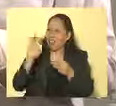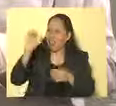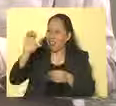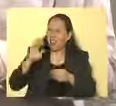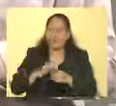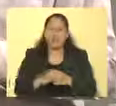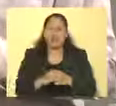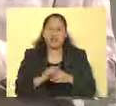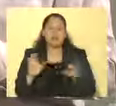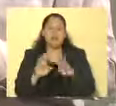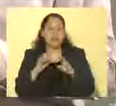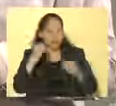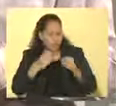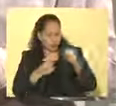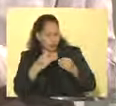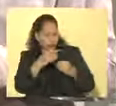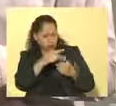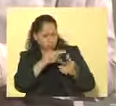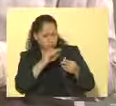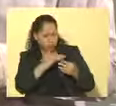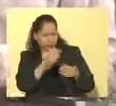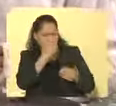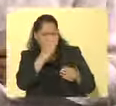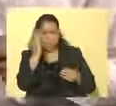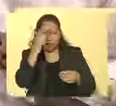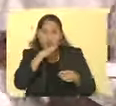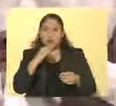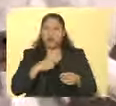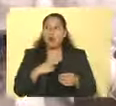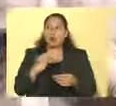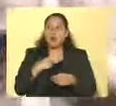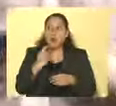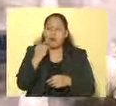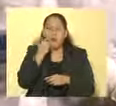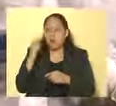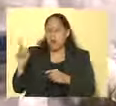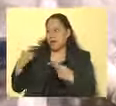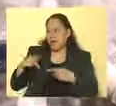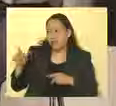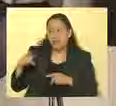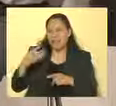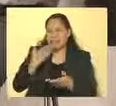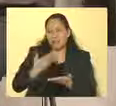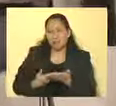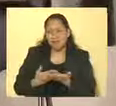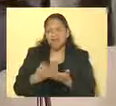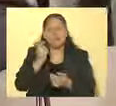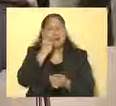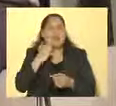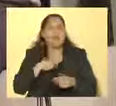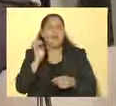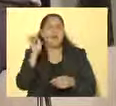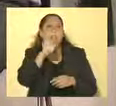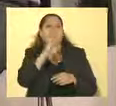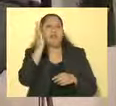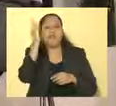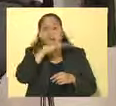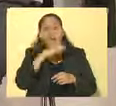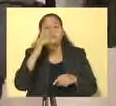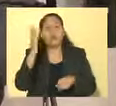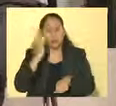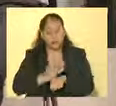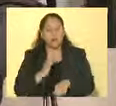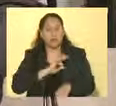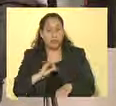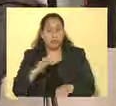que tenemos de presentar testigos, de ser testigos o de declarar falsamente ante la autoridad judicial es un delito y hay penas. Como bien.